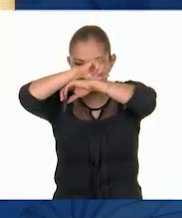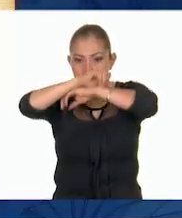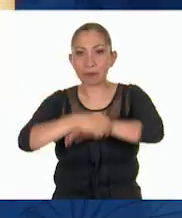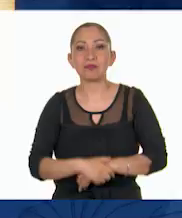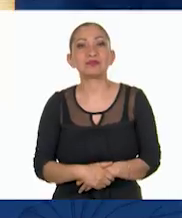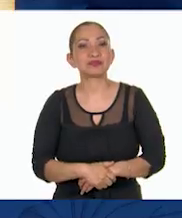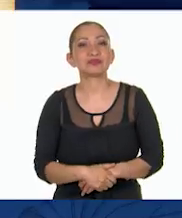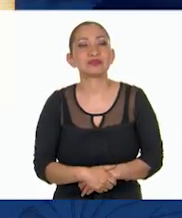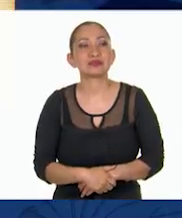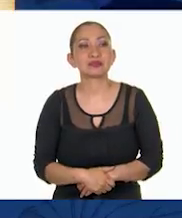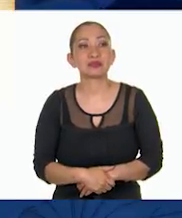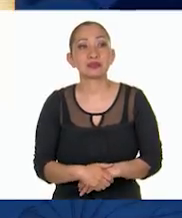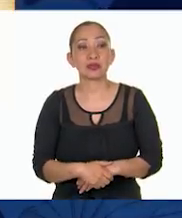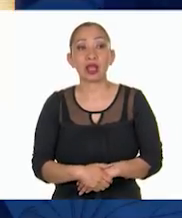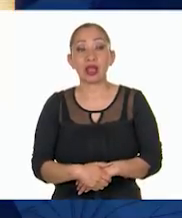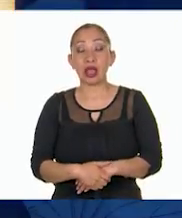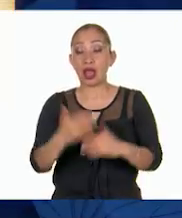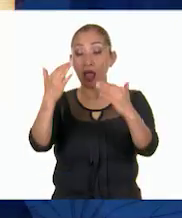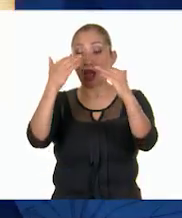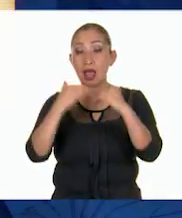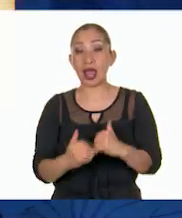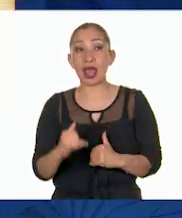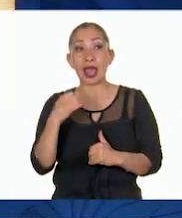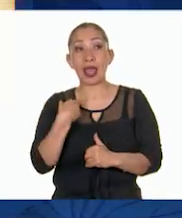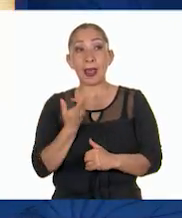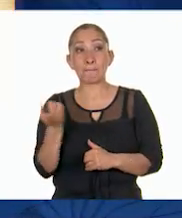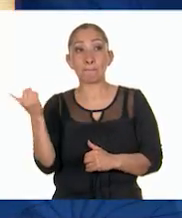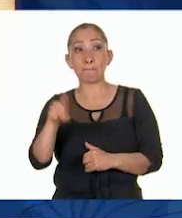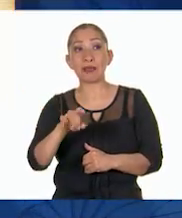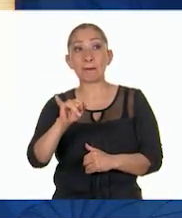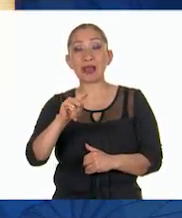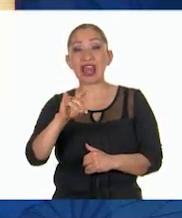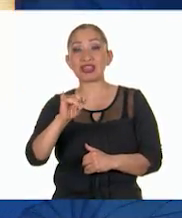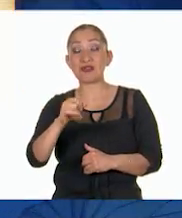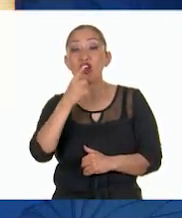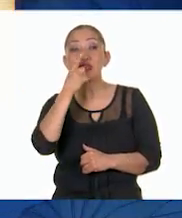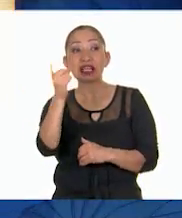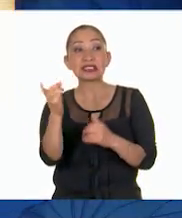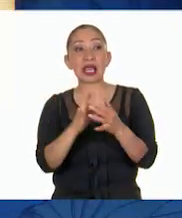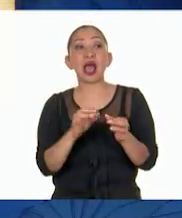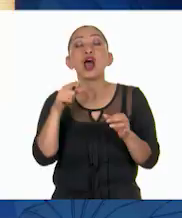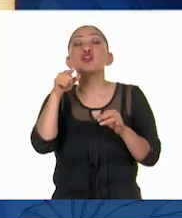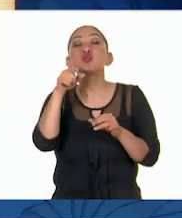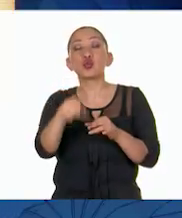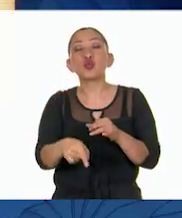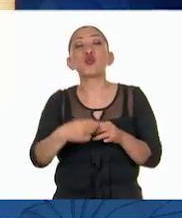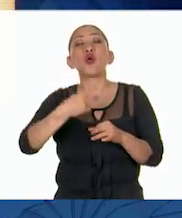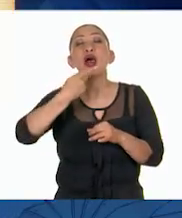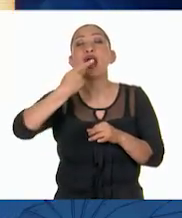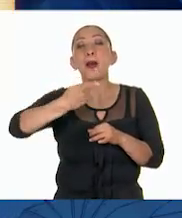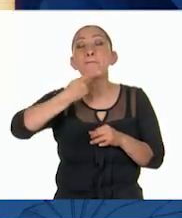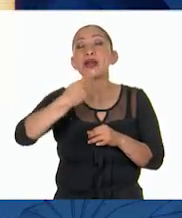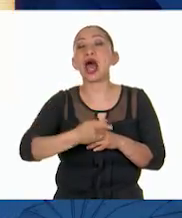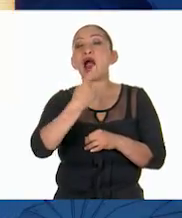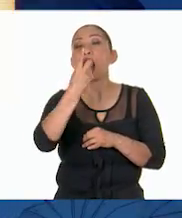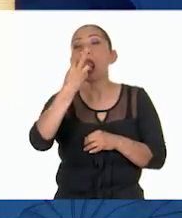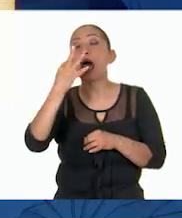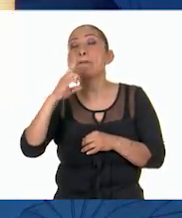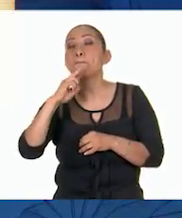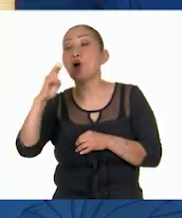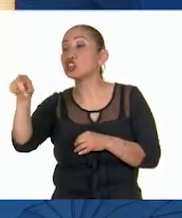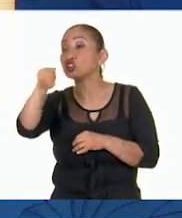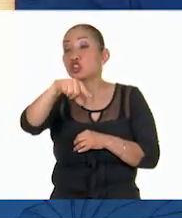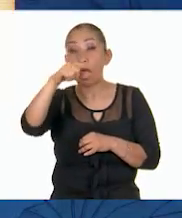tapados. Y en el modo imperativo tenemos instrucciones. Cuenta en voz alta hasta un número acordado